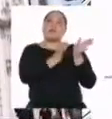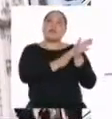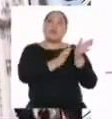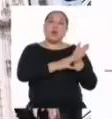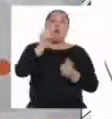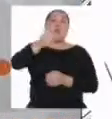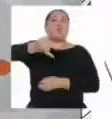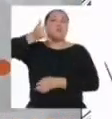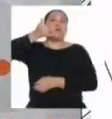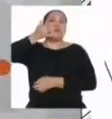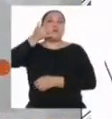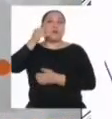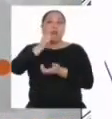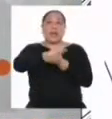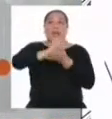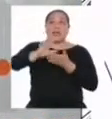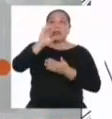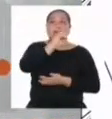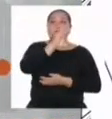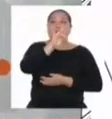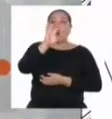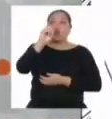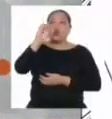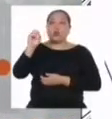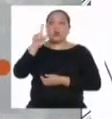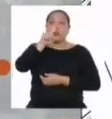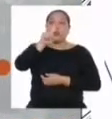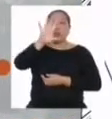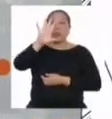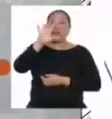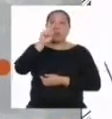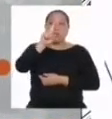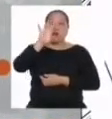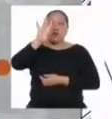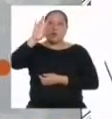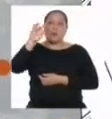o llama a la línea gratuita 0800 15 170.